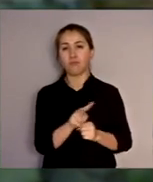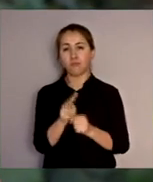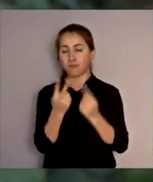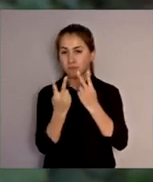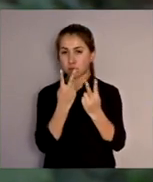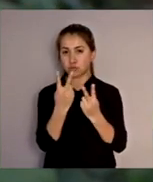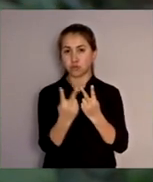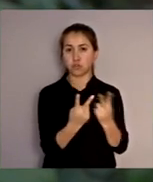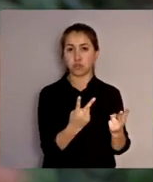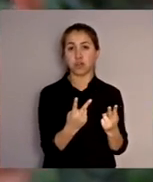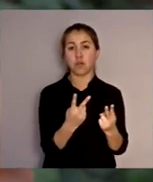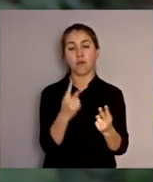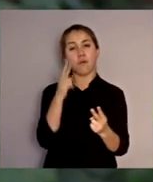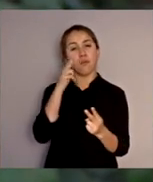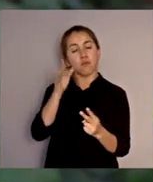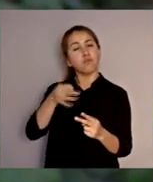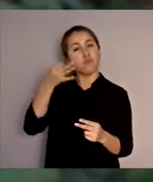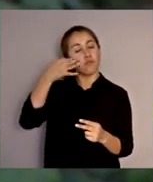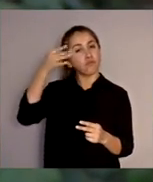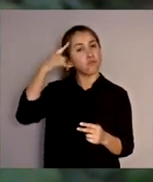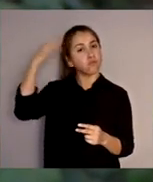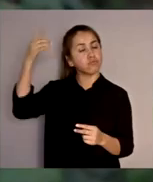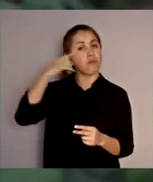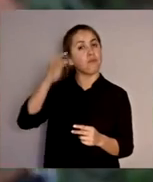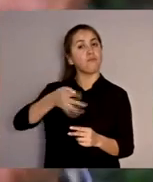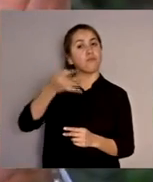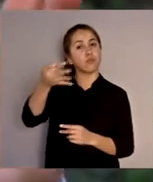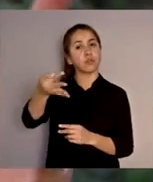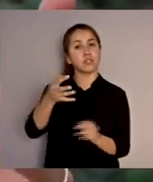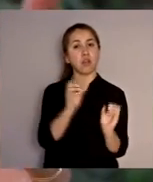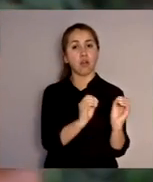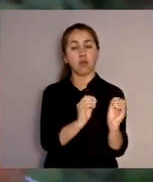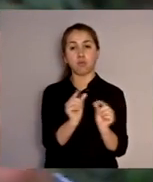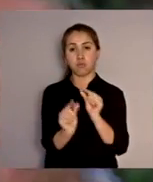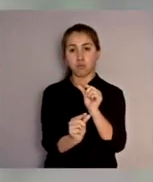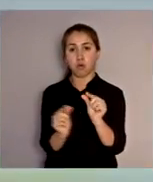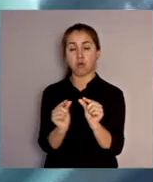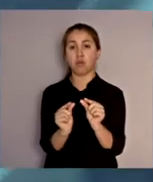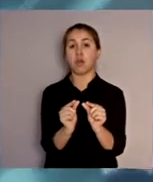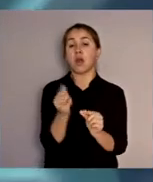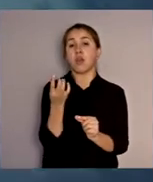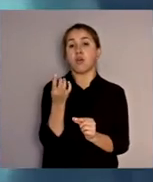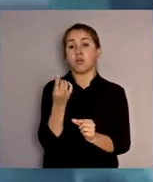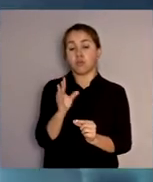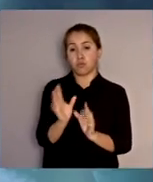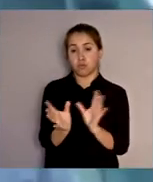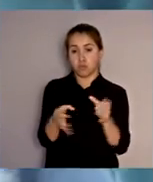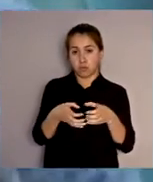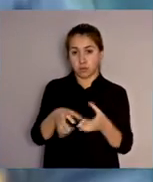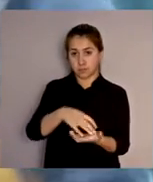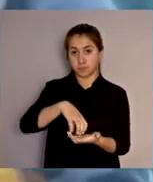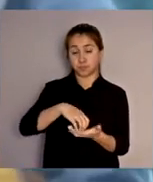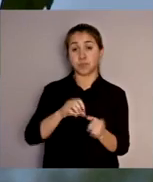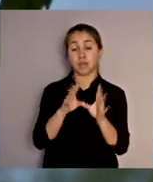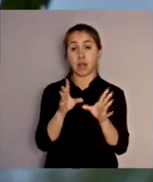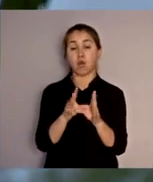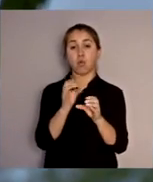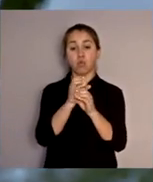digamos, futurista o llevada un poco a lo lúdico, ¿no es cierto? Era un